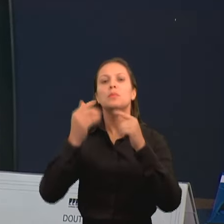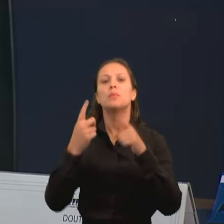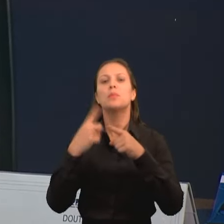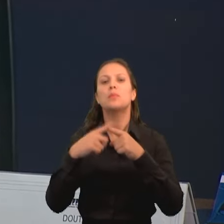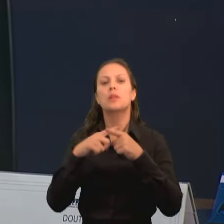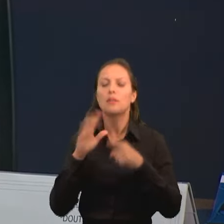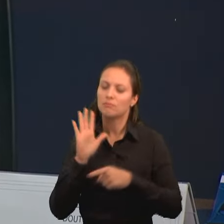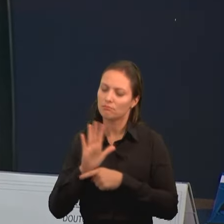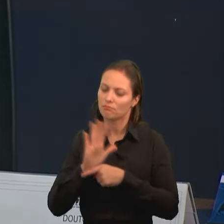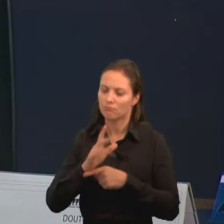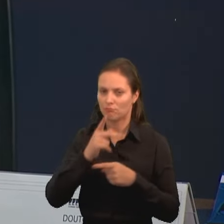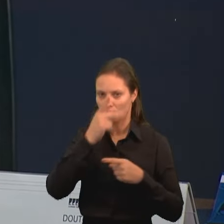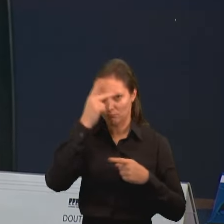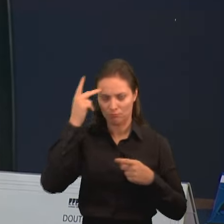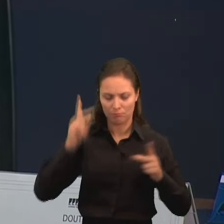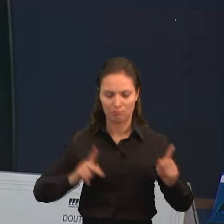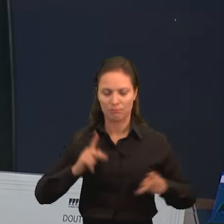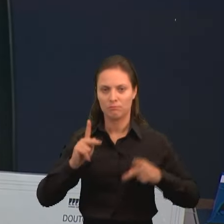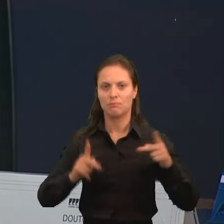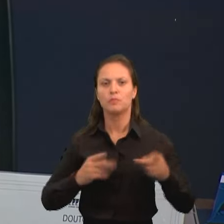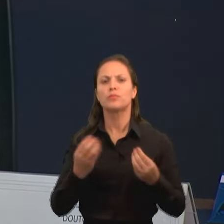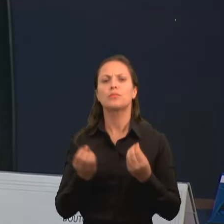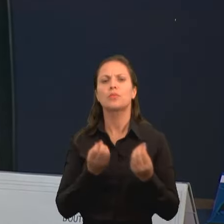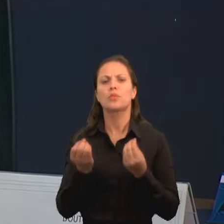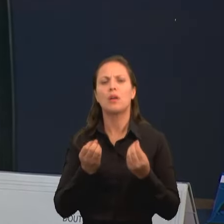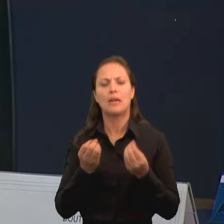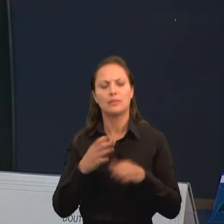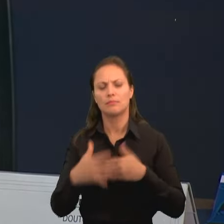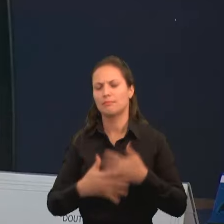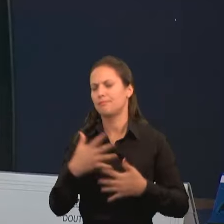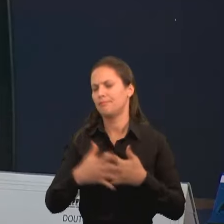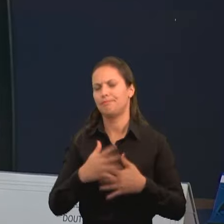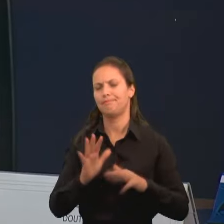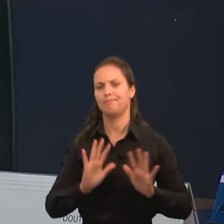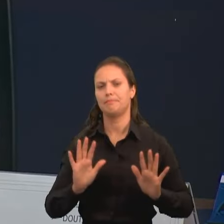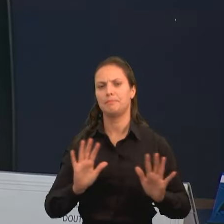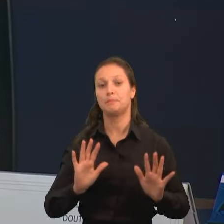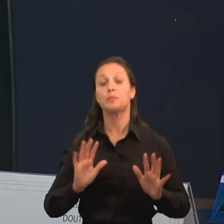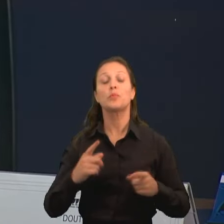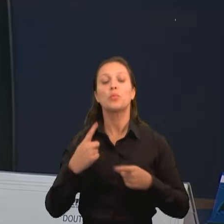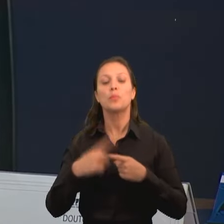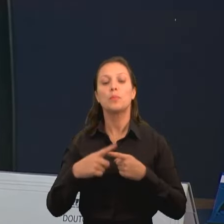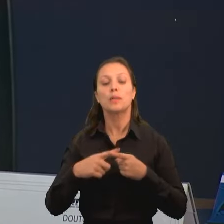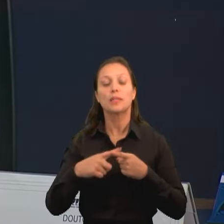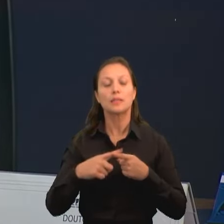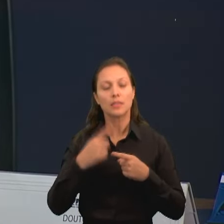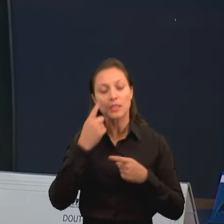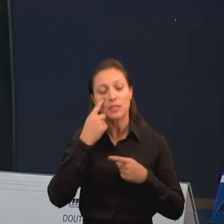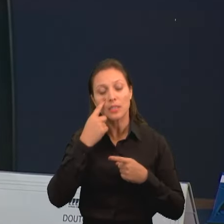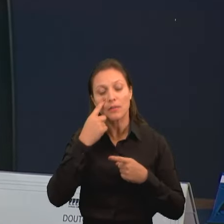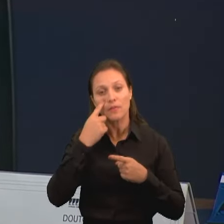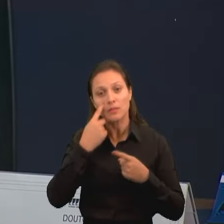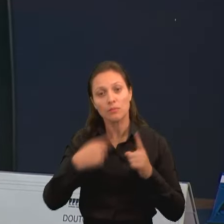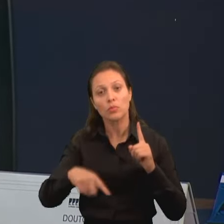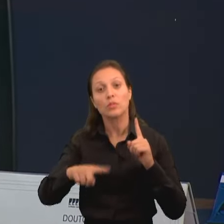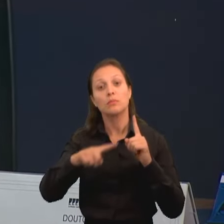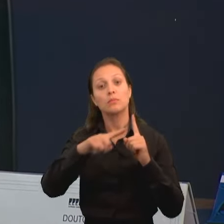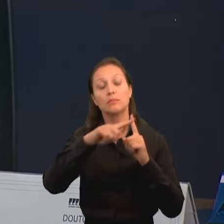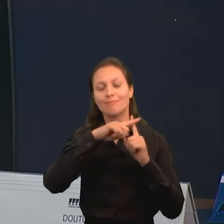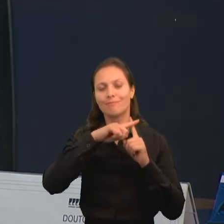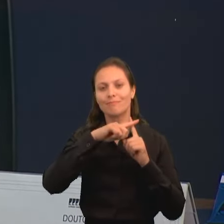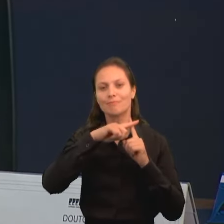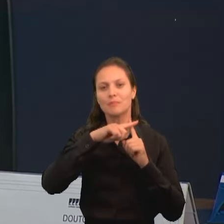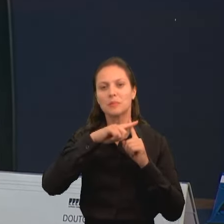desarrolle realmente en favor de las personas y no contra las personas, para que los beneficios de la